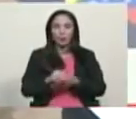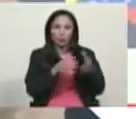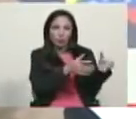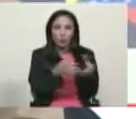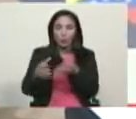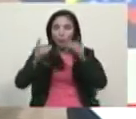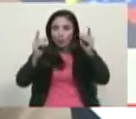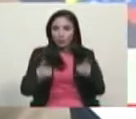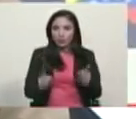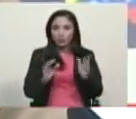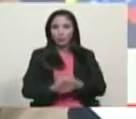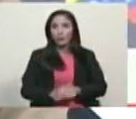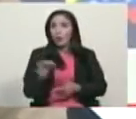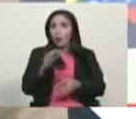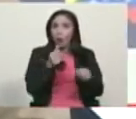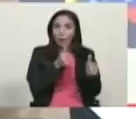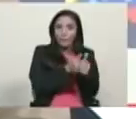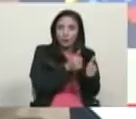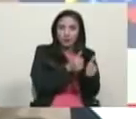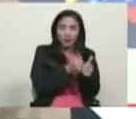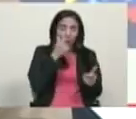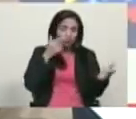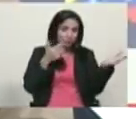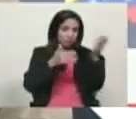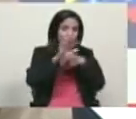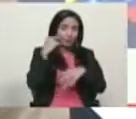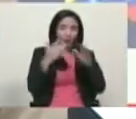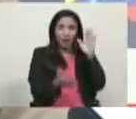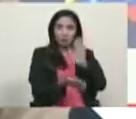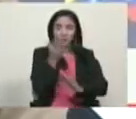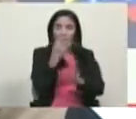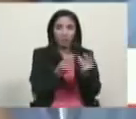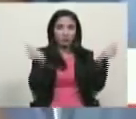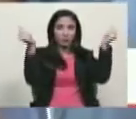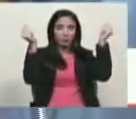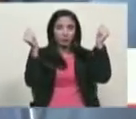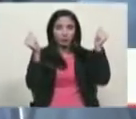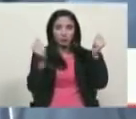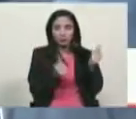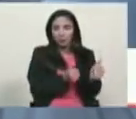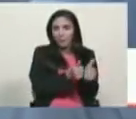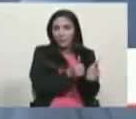O vamos a ser perseguidos hasta nuestra desaparición.